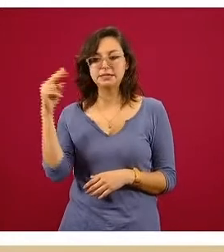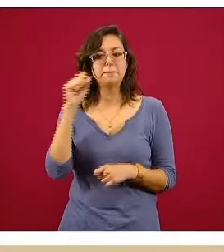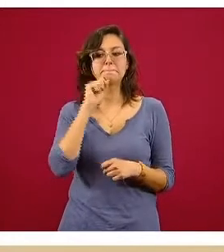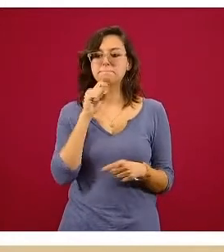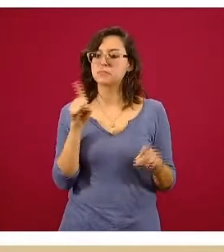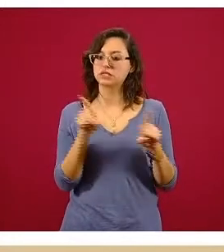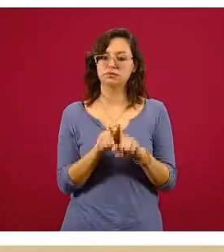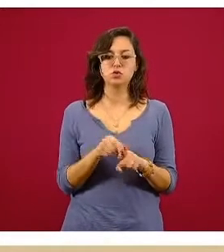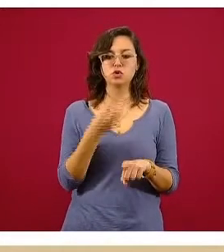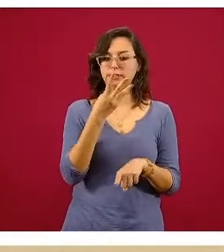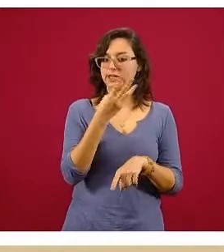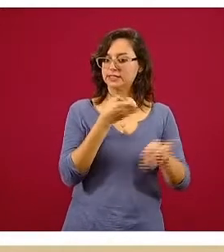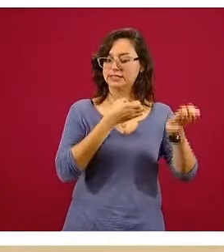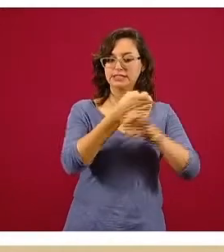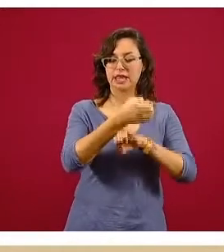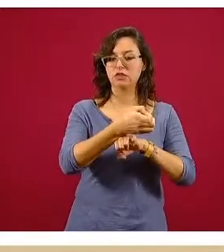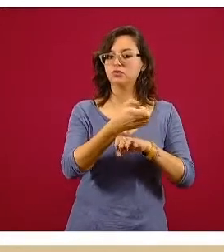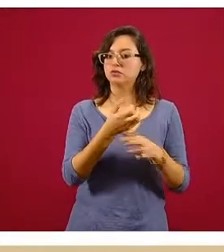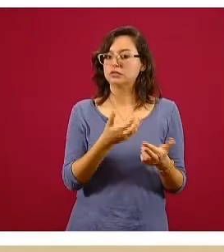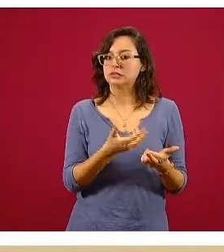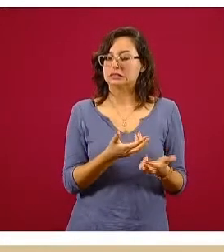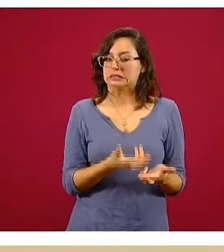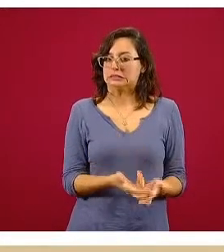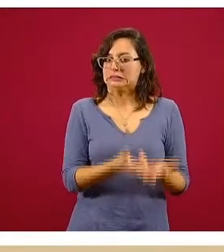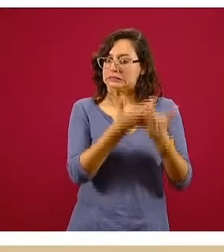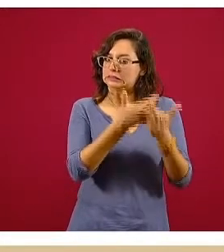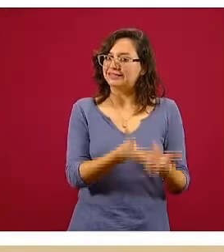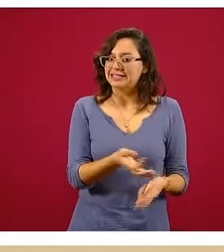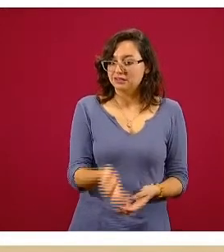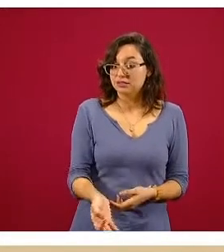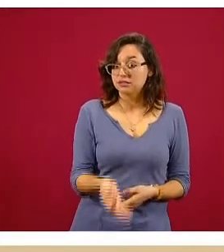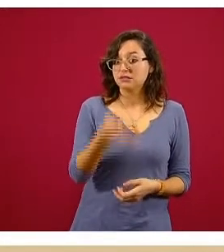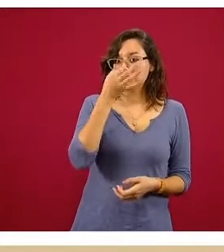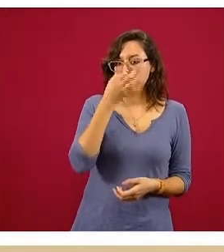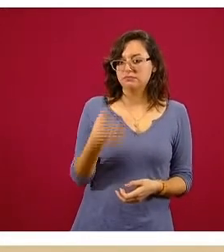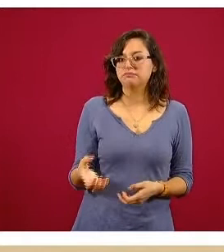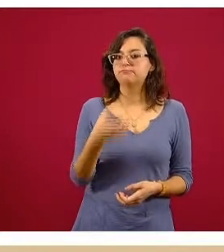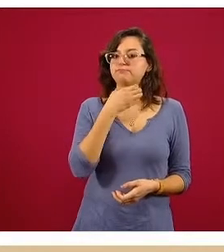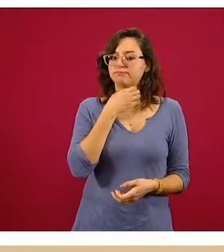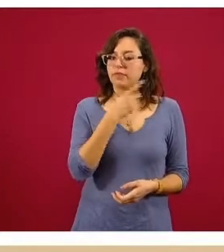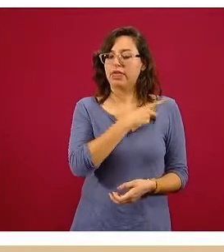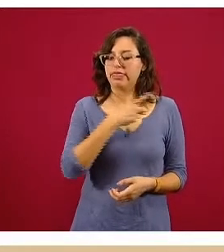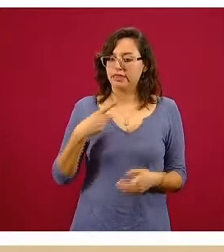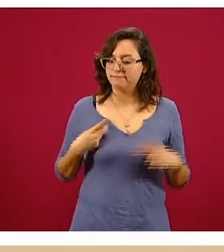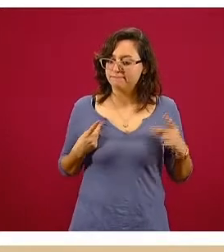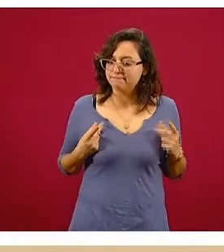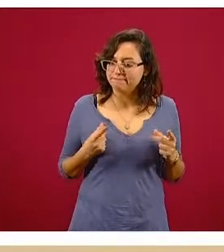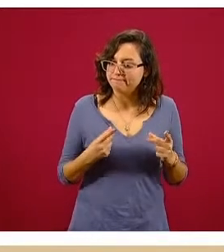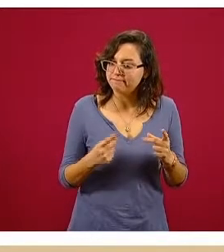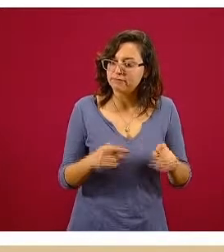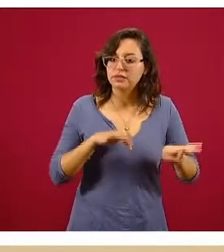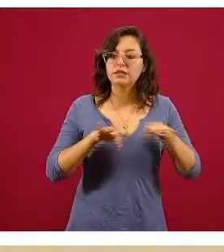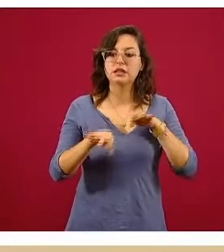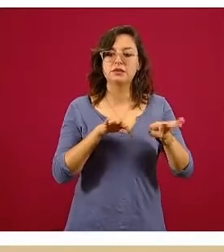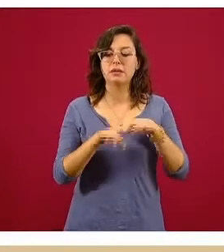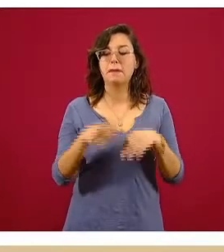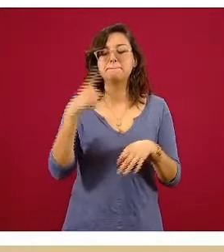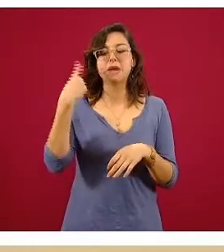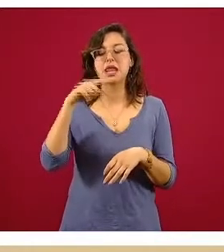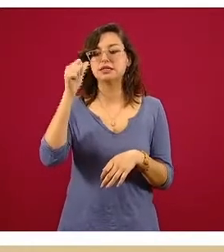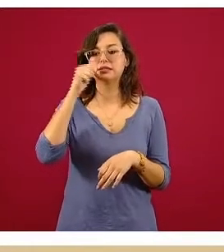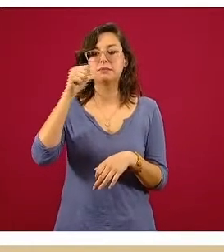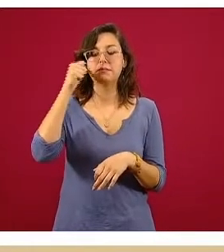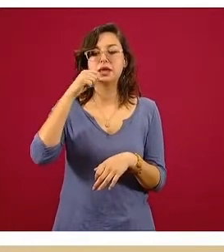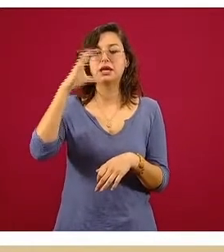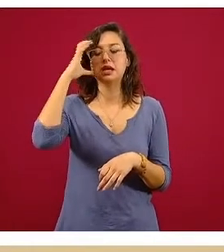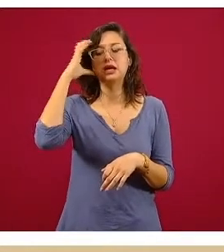los primeros 3 estados con estas características. También están trabajando para mantener siempre una disponibilidad que